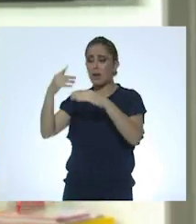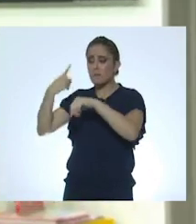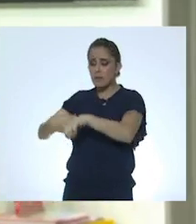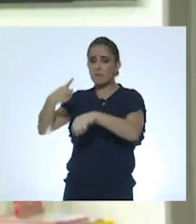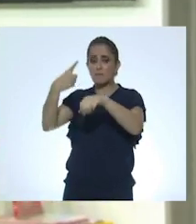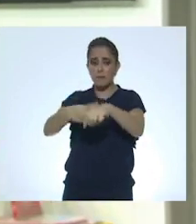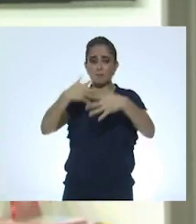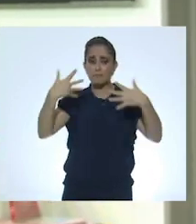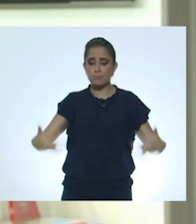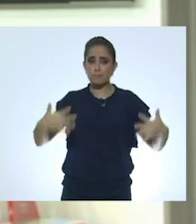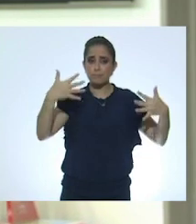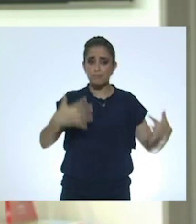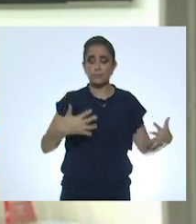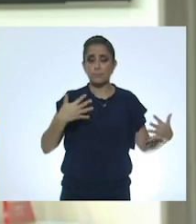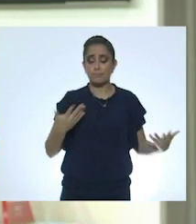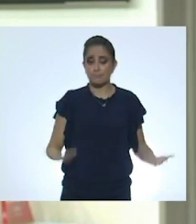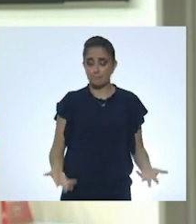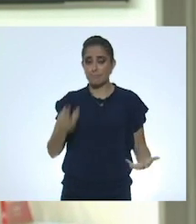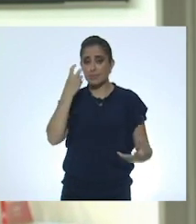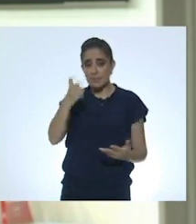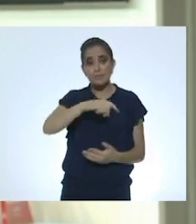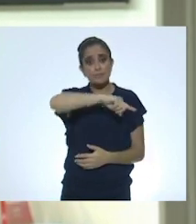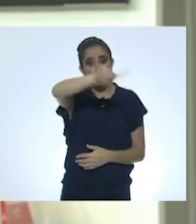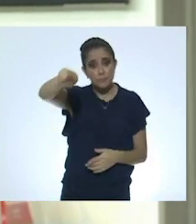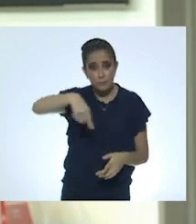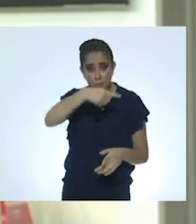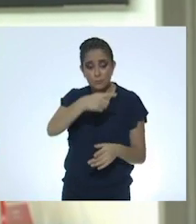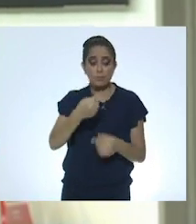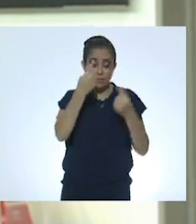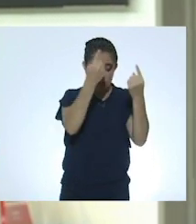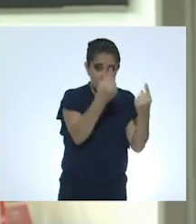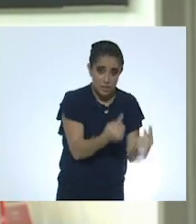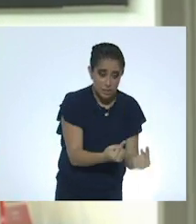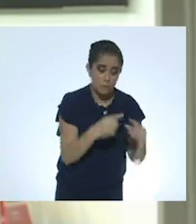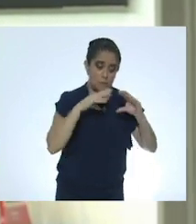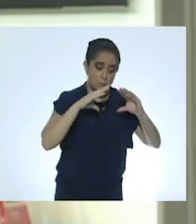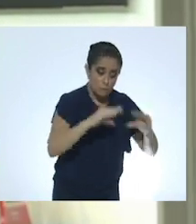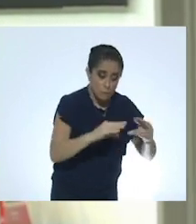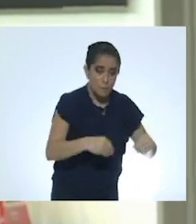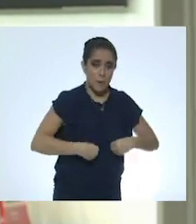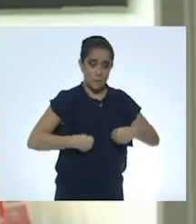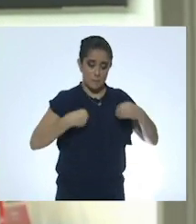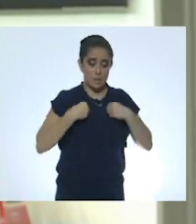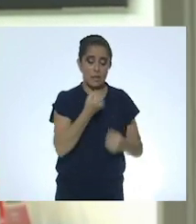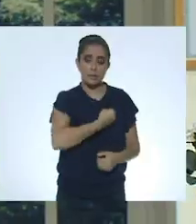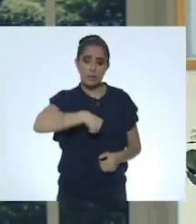crear conciencia para que todos, desde pequeños, aprendamos a llevar una vida sana.